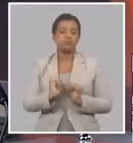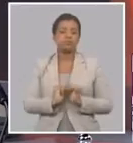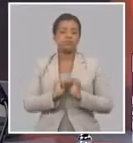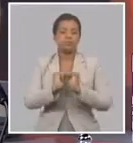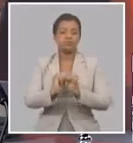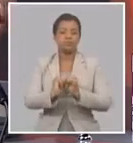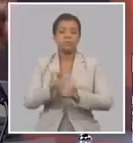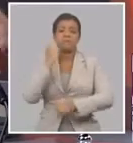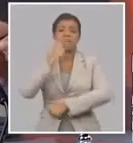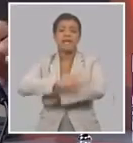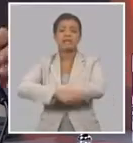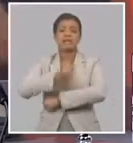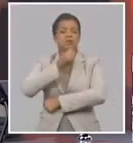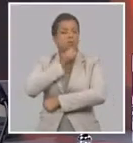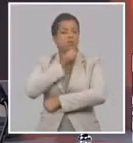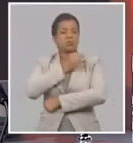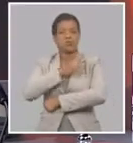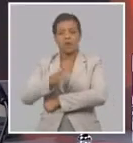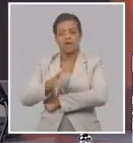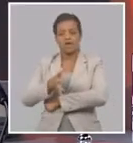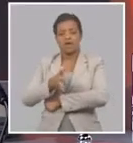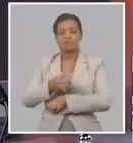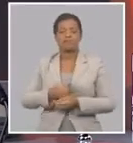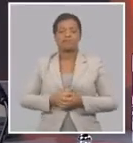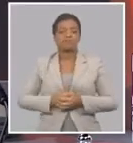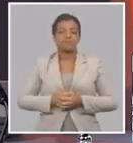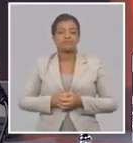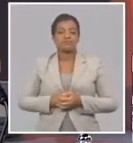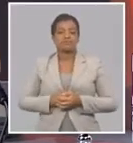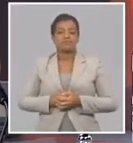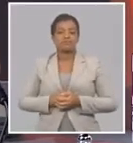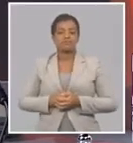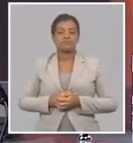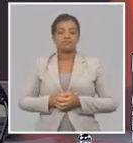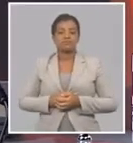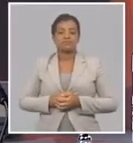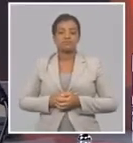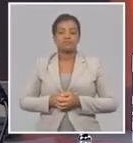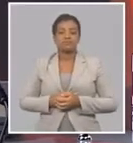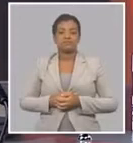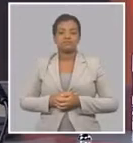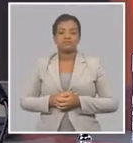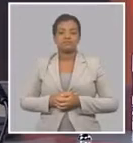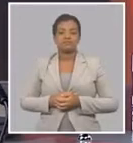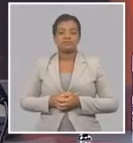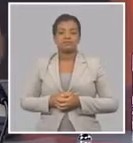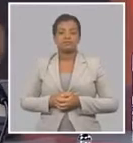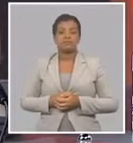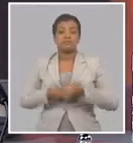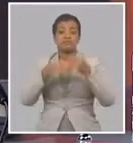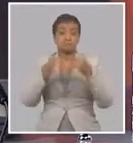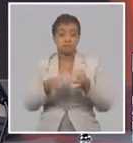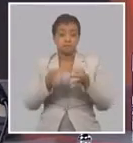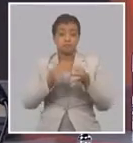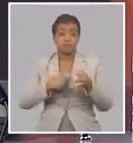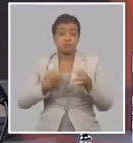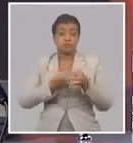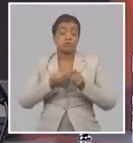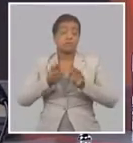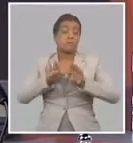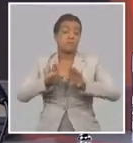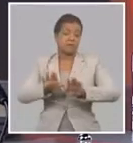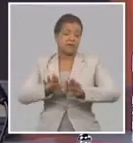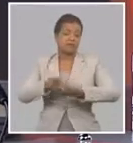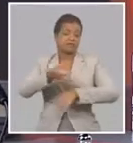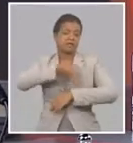para todos los pasajeros y para todos los tripulantes este modelo que que hacemos una parada en en